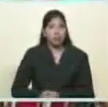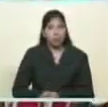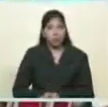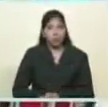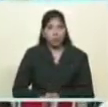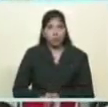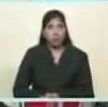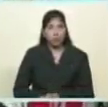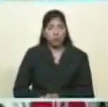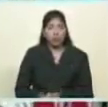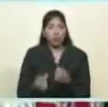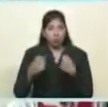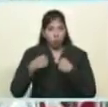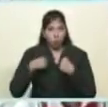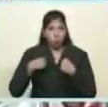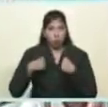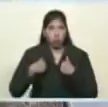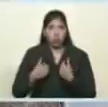es que yo,